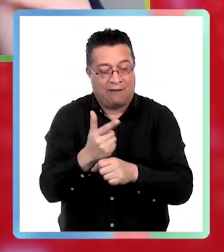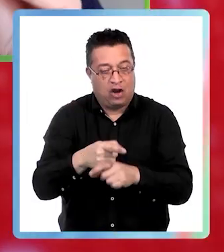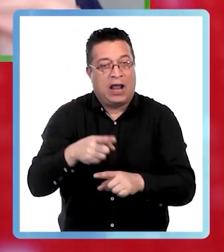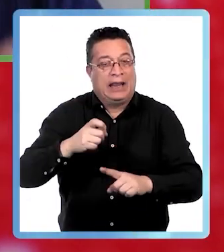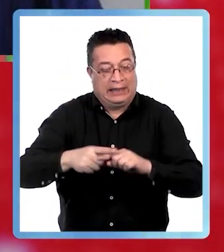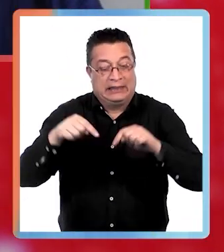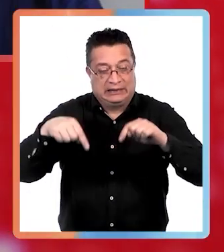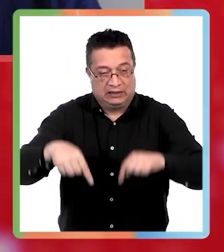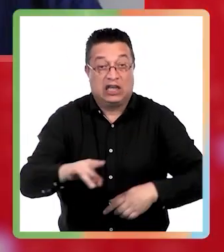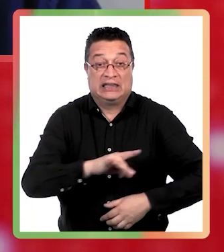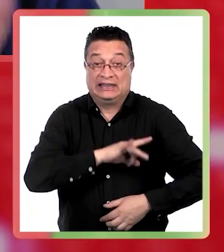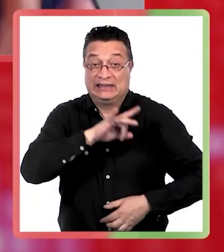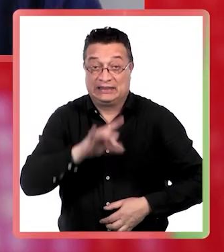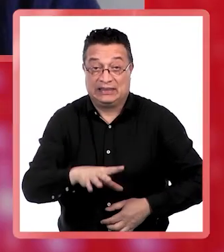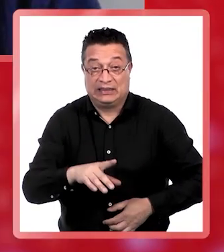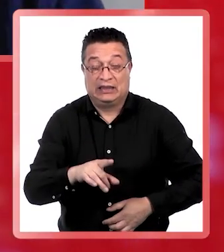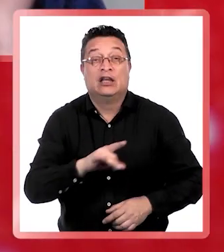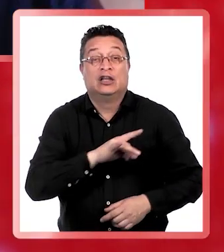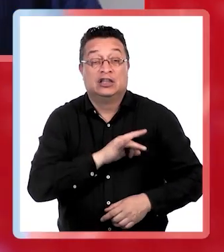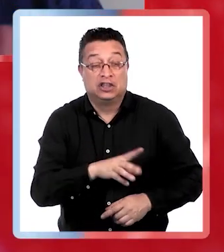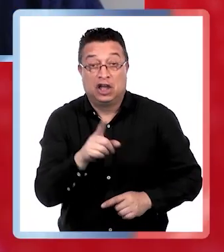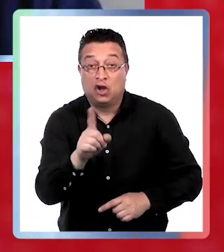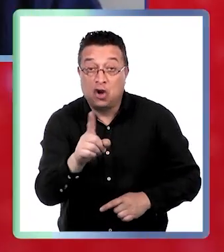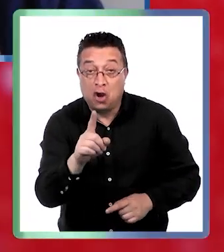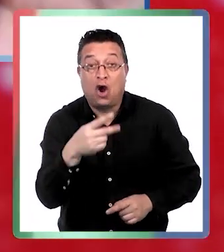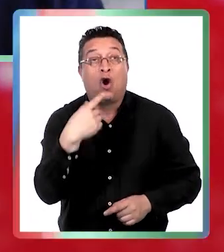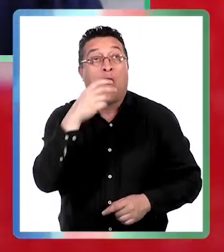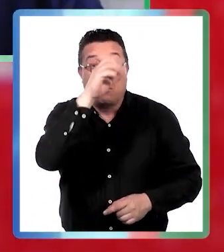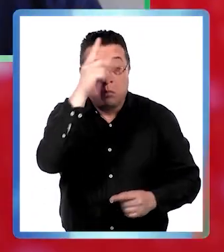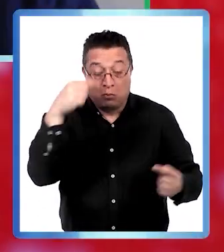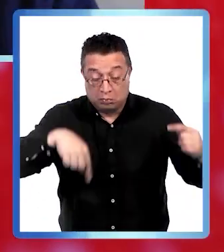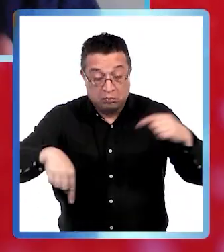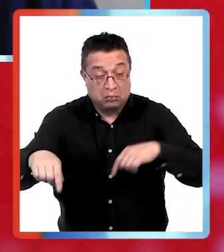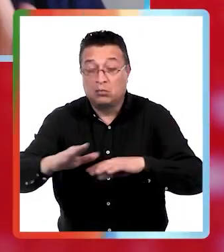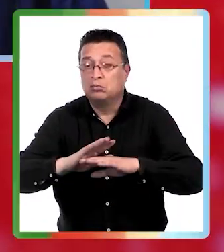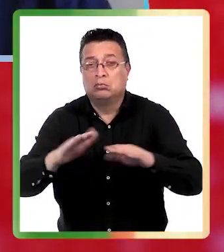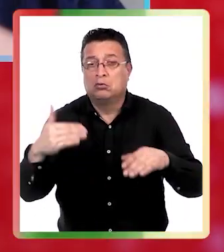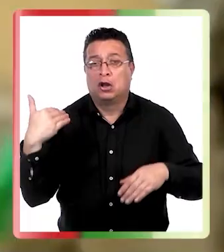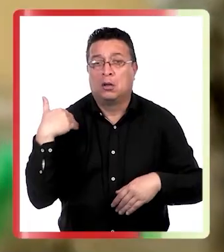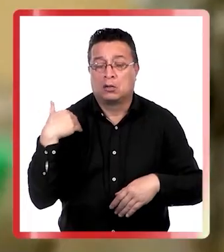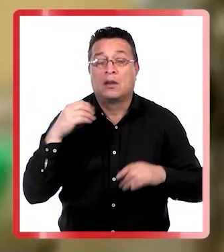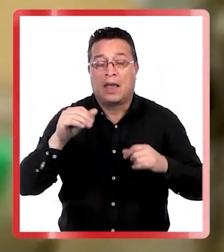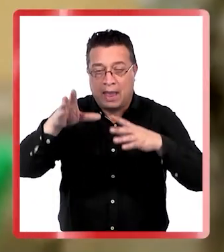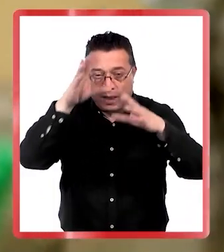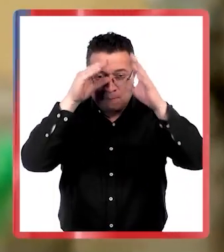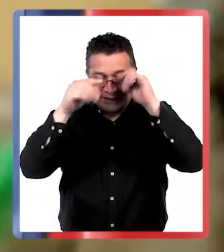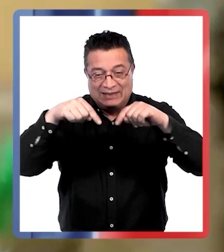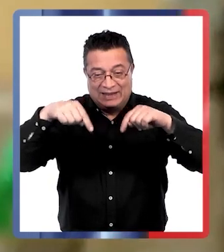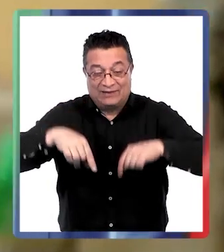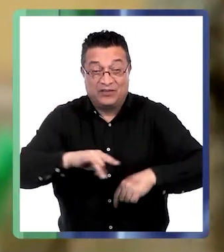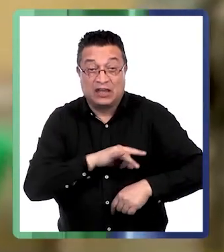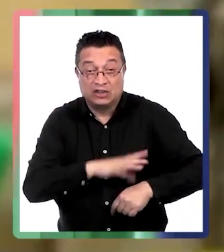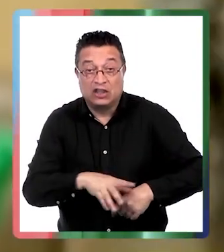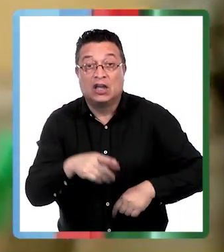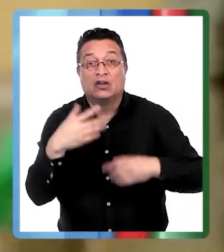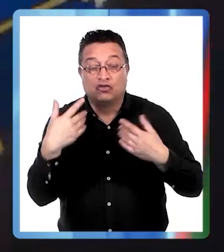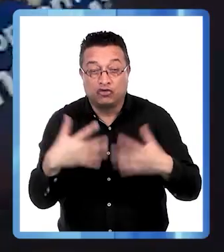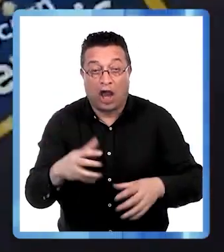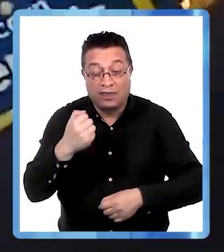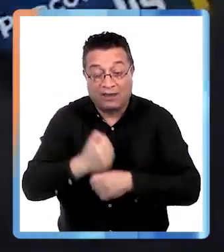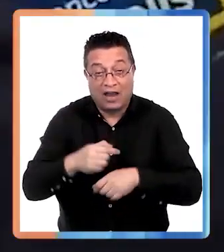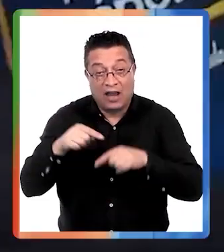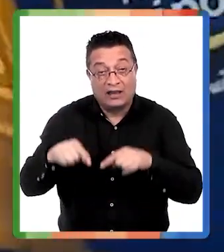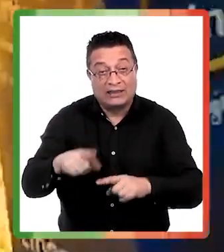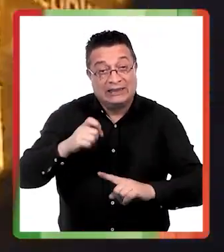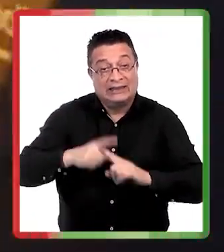laboral en Chile, nuevamente, si es chileno, si no es chileno, da lo mismo porque tiene que tener experiencia laboral en Chile